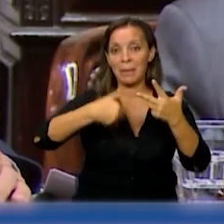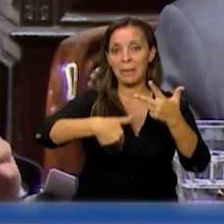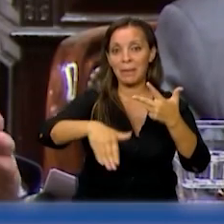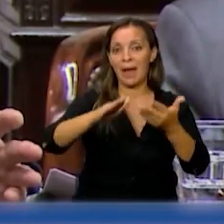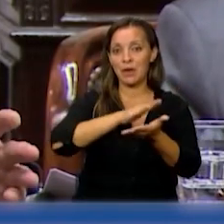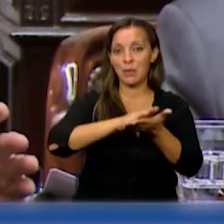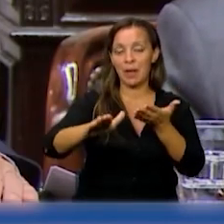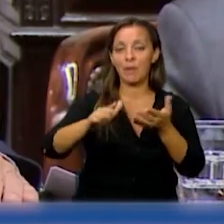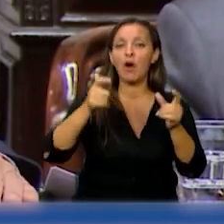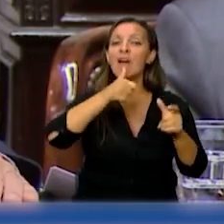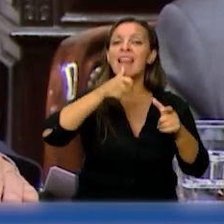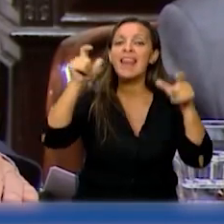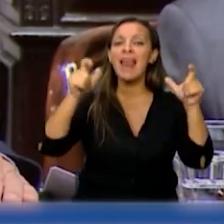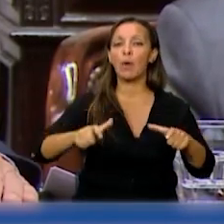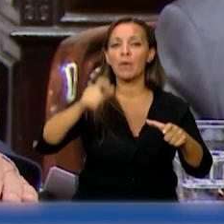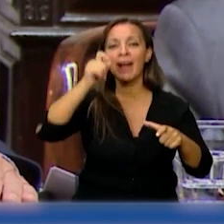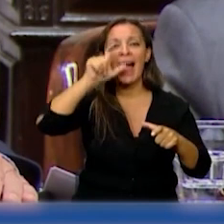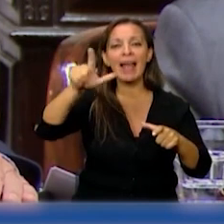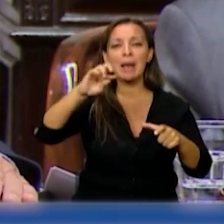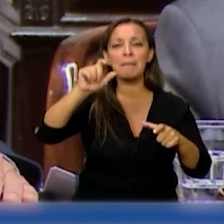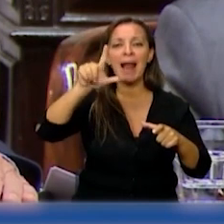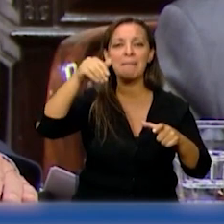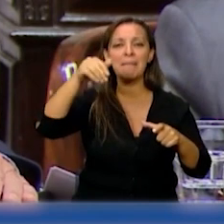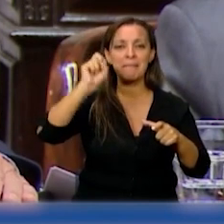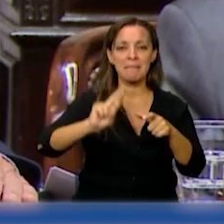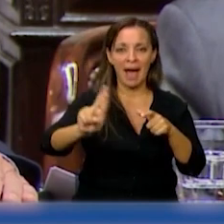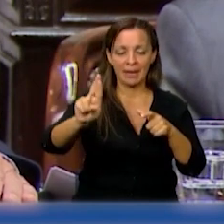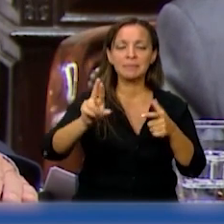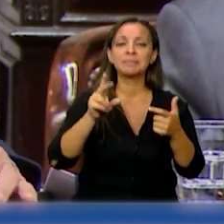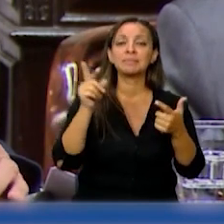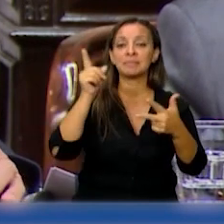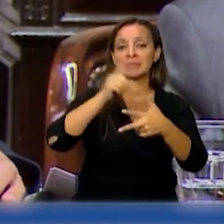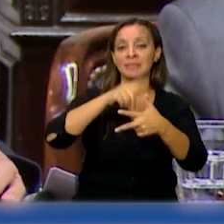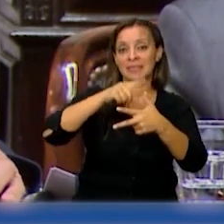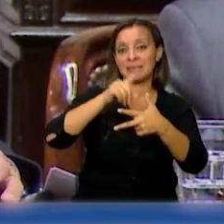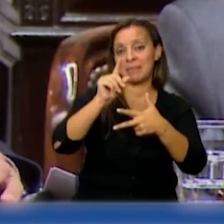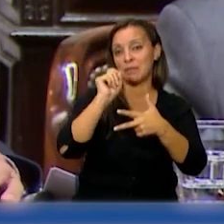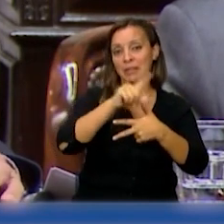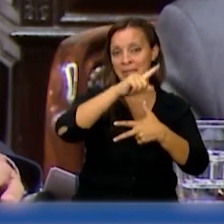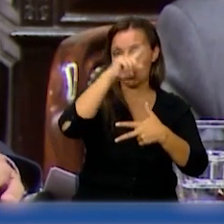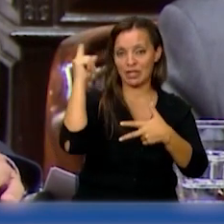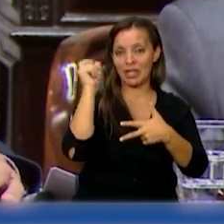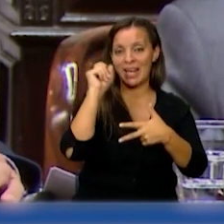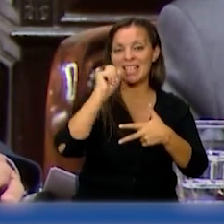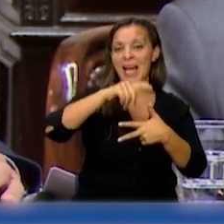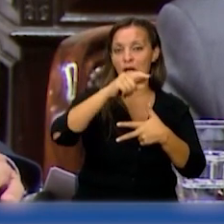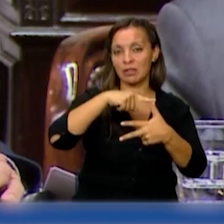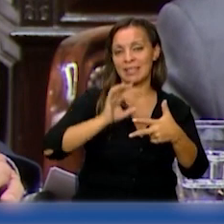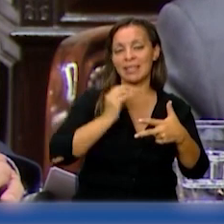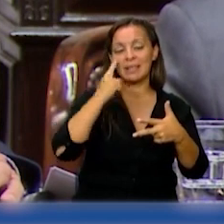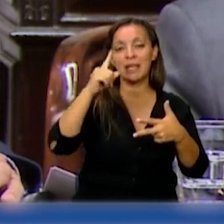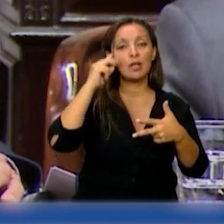El Palmar, el tradicional Parque Nacional Chaco, que como dije fue creado en el